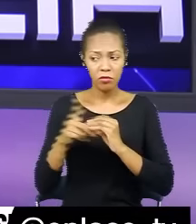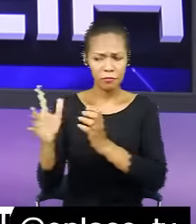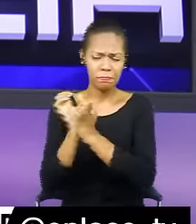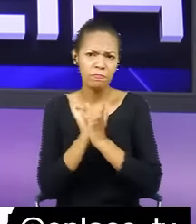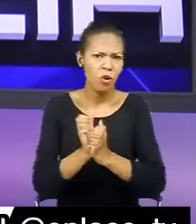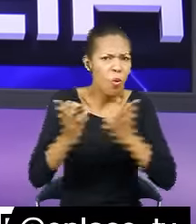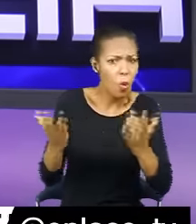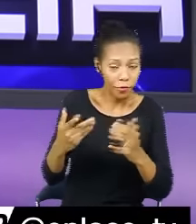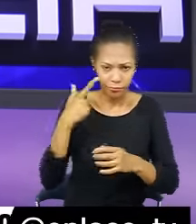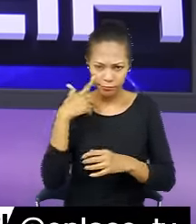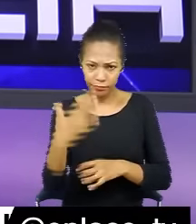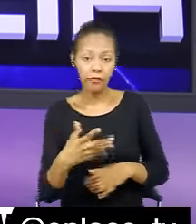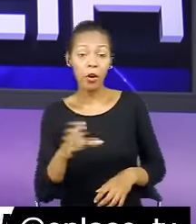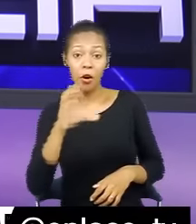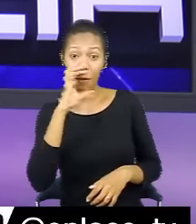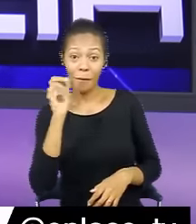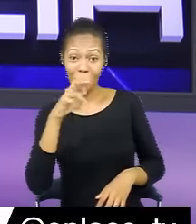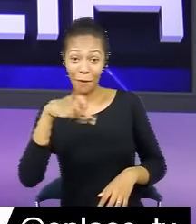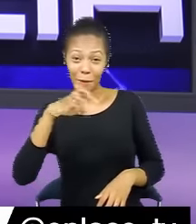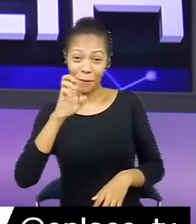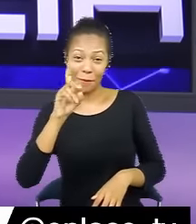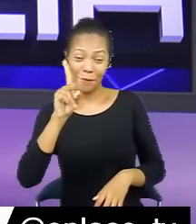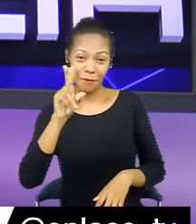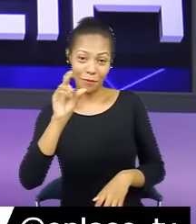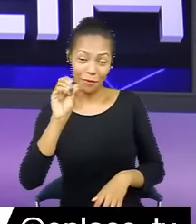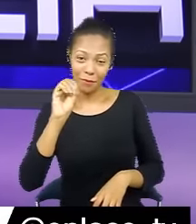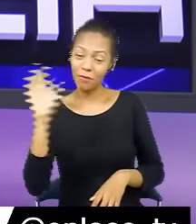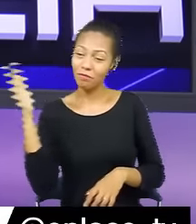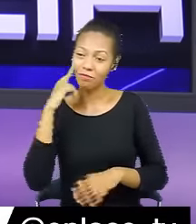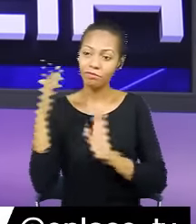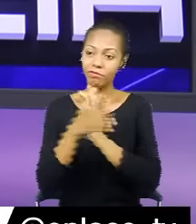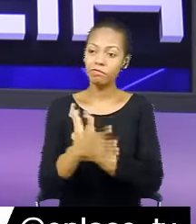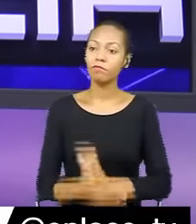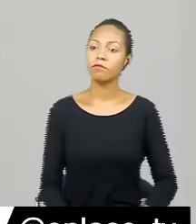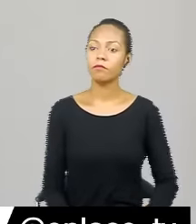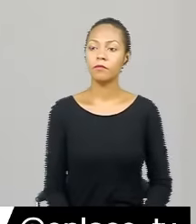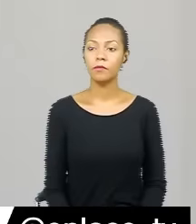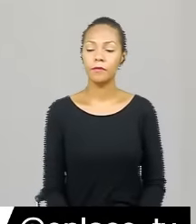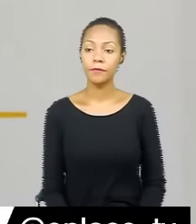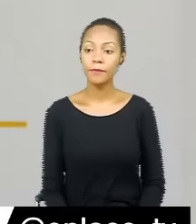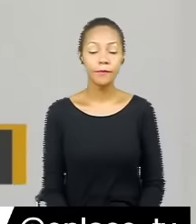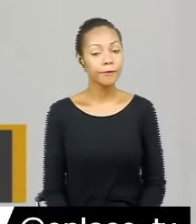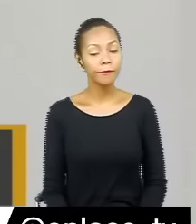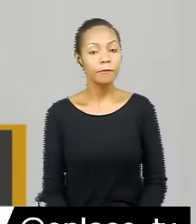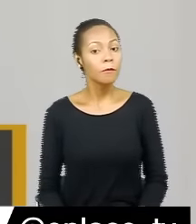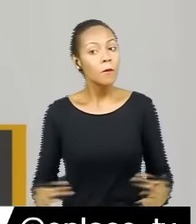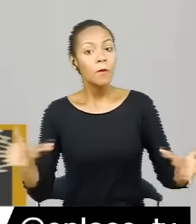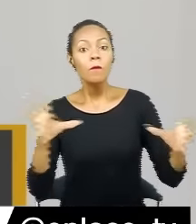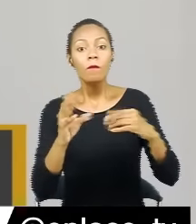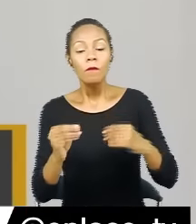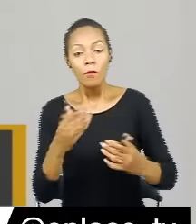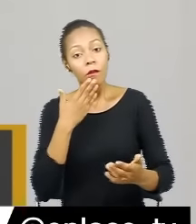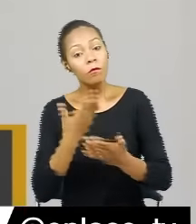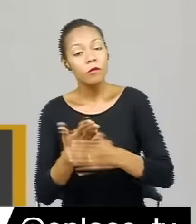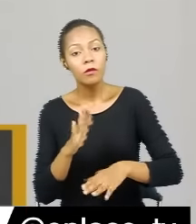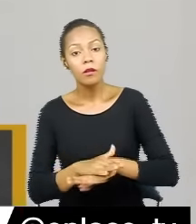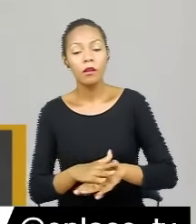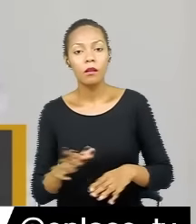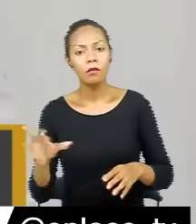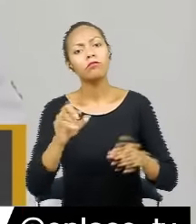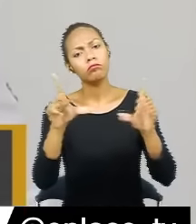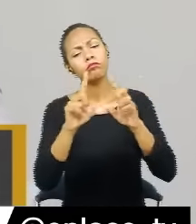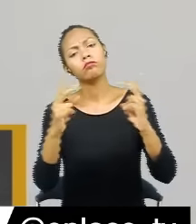director de noticias, Pedro Siberiche, nos amplía la información. Adelante, Pedro, buenas tardes. Un atento saludo a nuestros compañeros en estudios y a nuestra amable